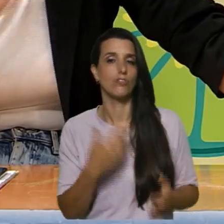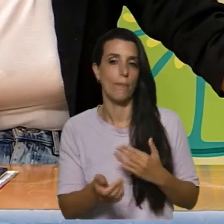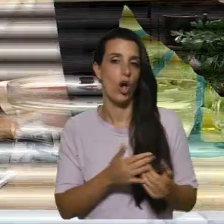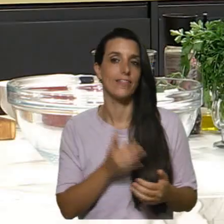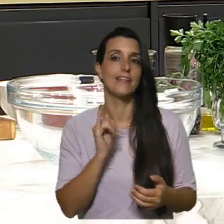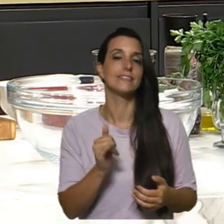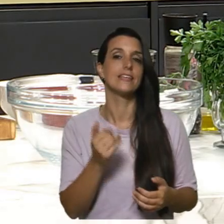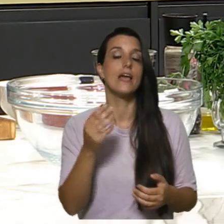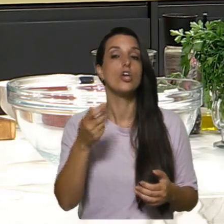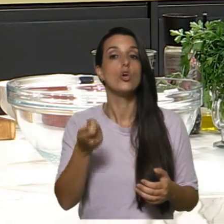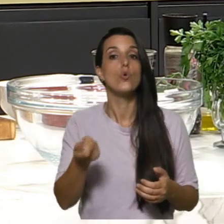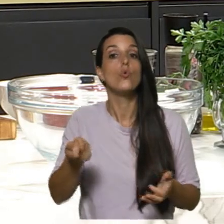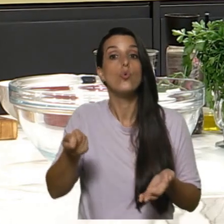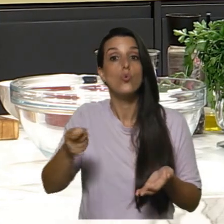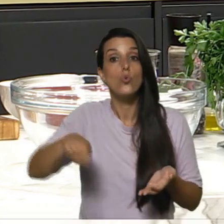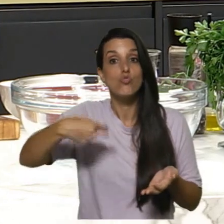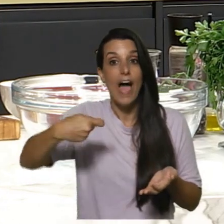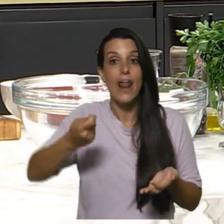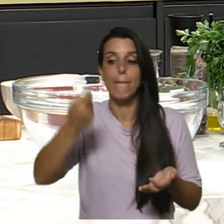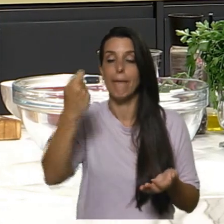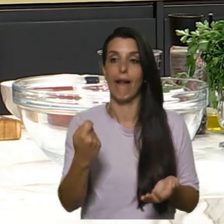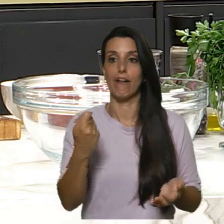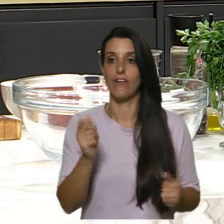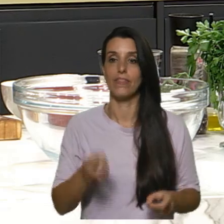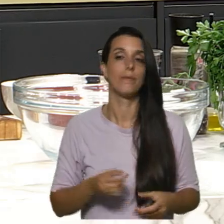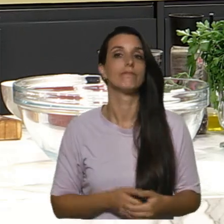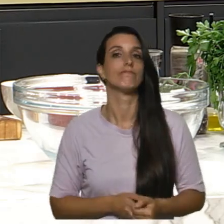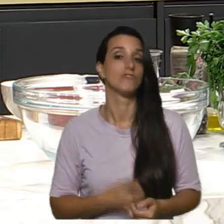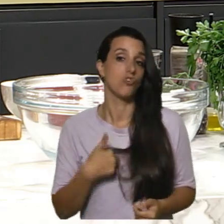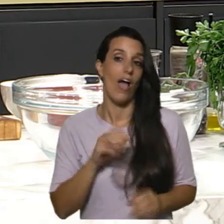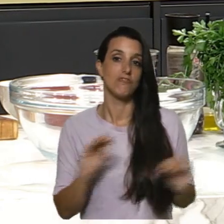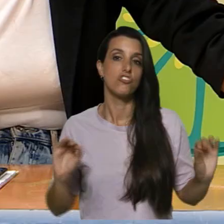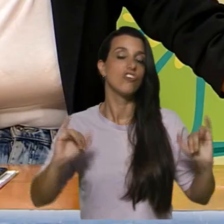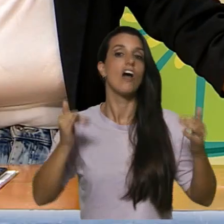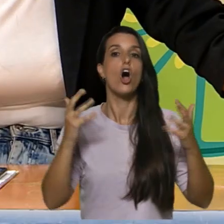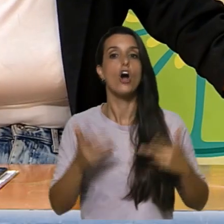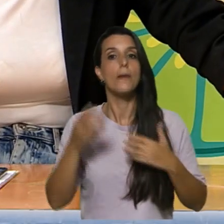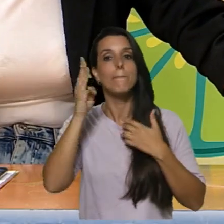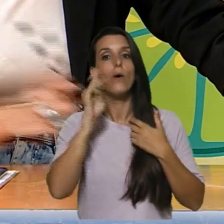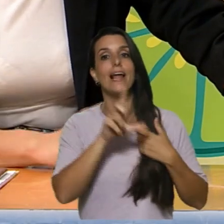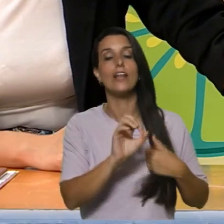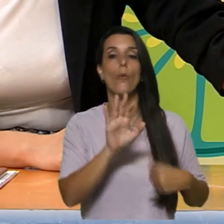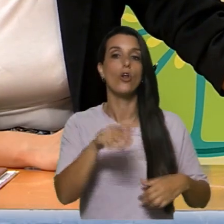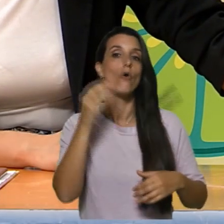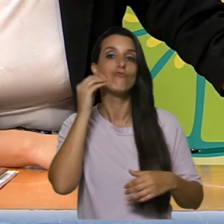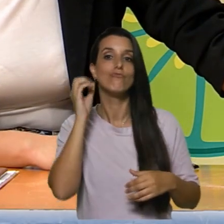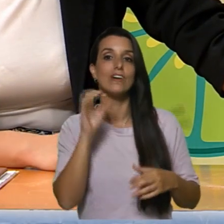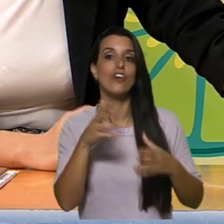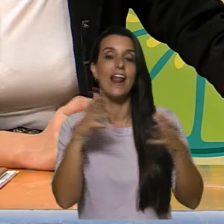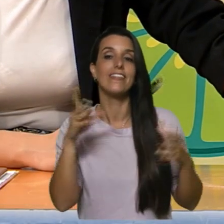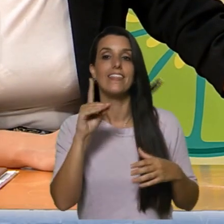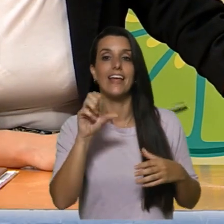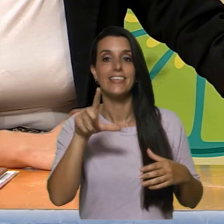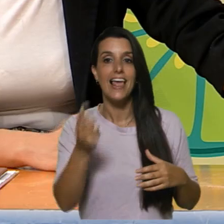Claro, tenedor y cuchara tampoco. Para arriba y cuchillo para abajo. Muy bien. ¿Cómo lo hago? Ya te perfecto. Digo yo. Perfecto, ya tenemos cómo lo hace Paula, cómo lo hace Leo. Le mandamos un beso grande a Daniela